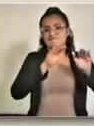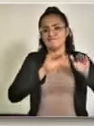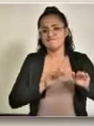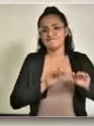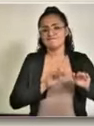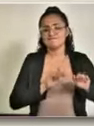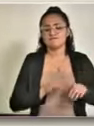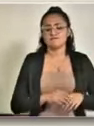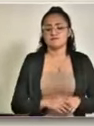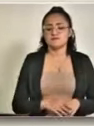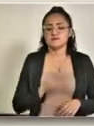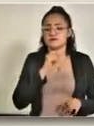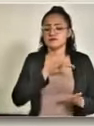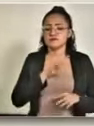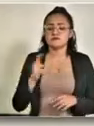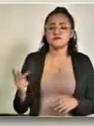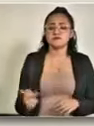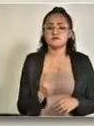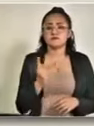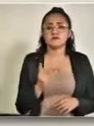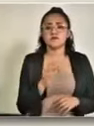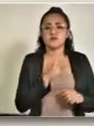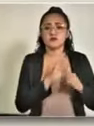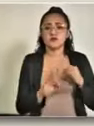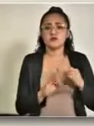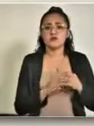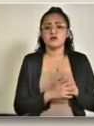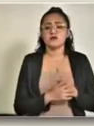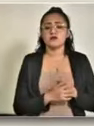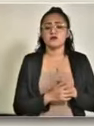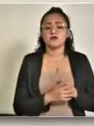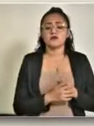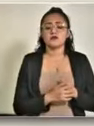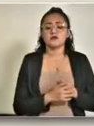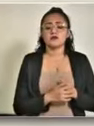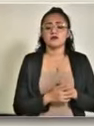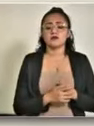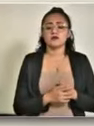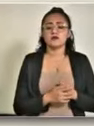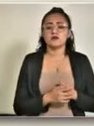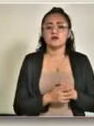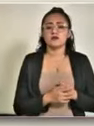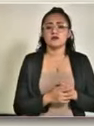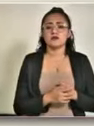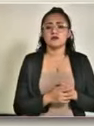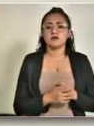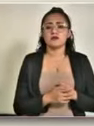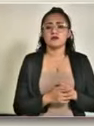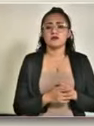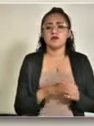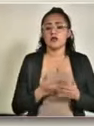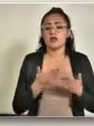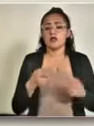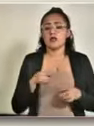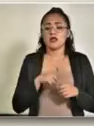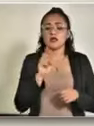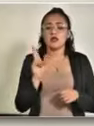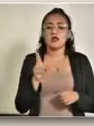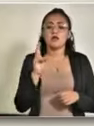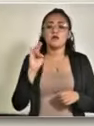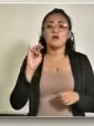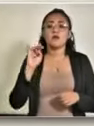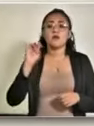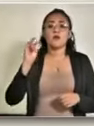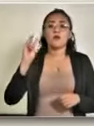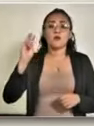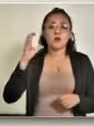en alza? Y también preguntarle por último, en las actualizaciones recientes de la Universidad de Washington